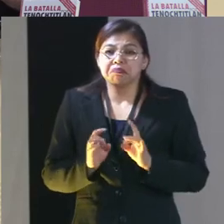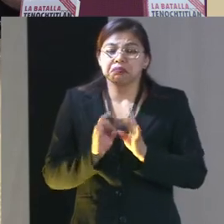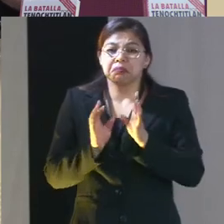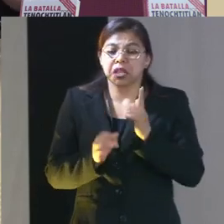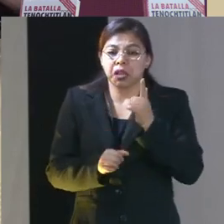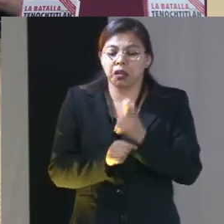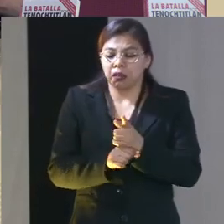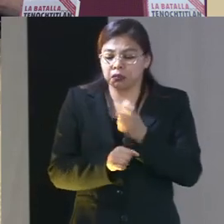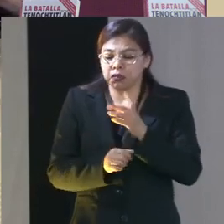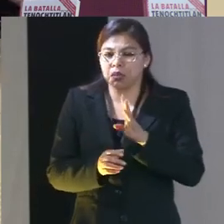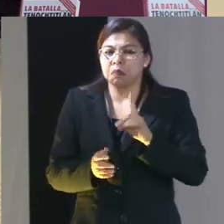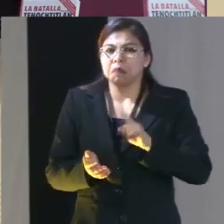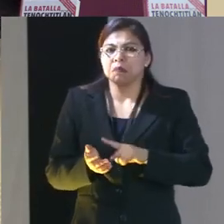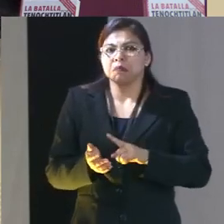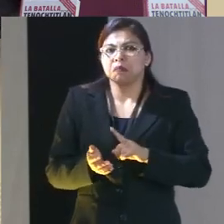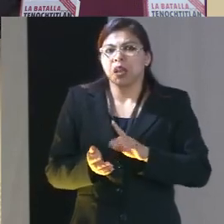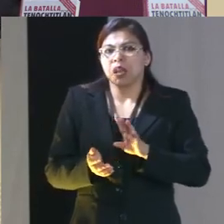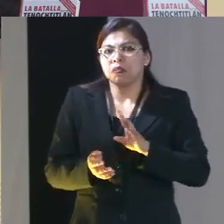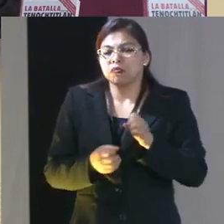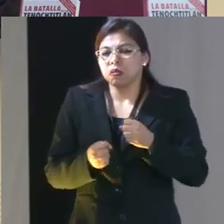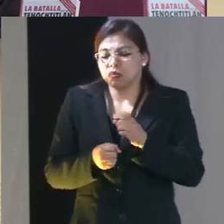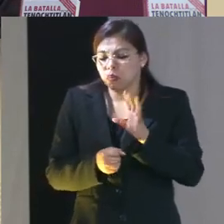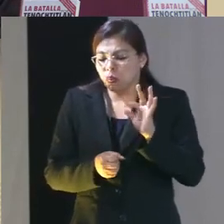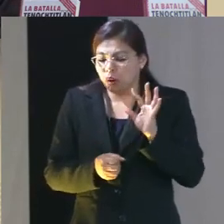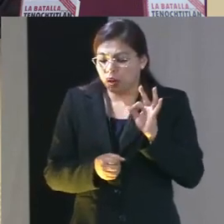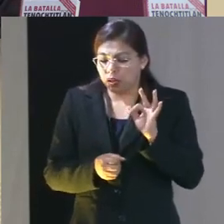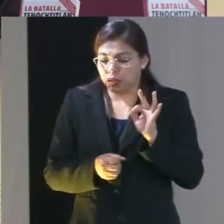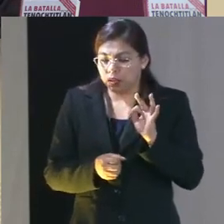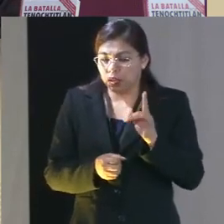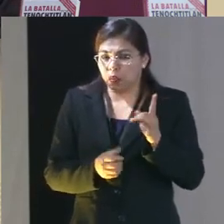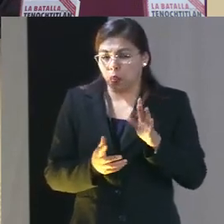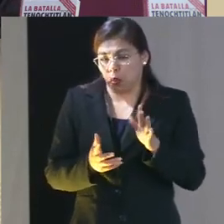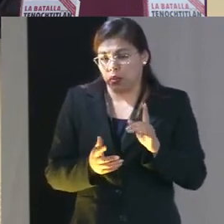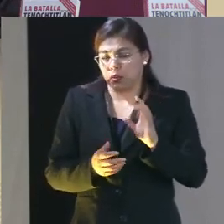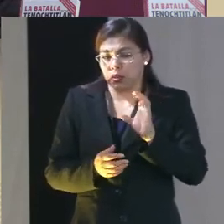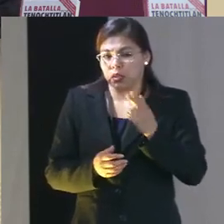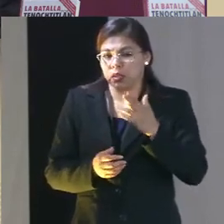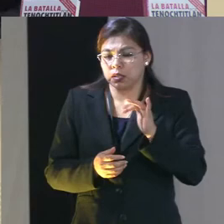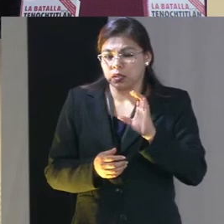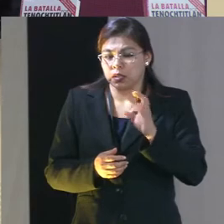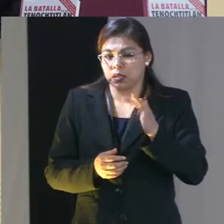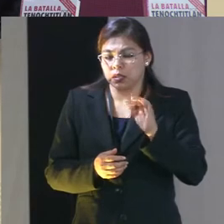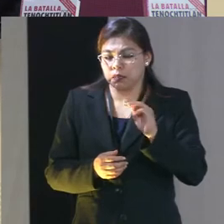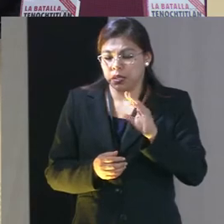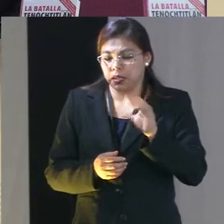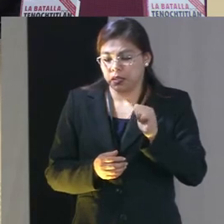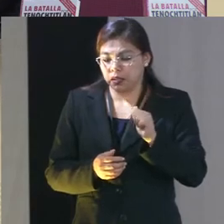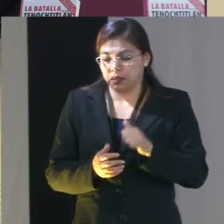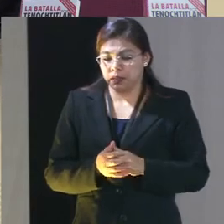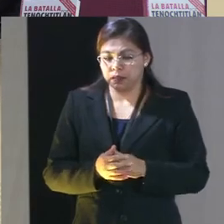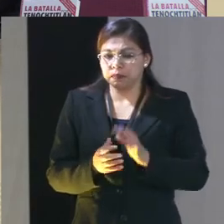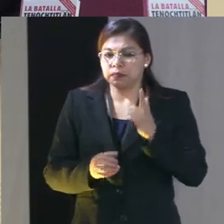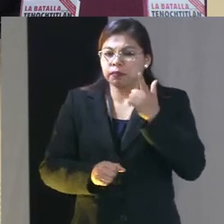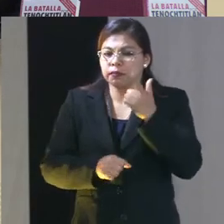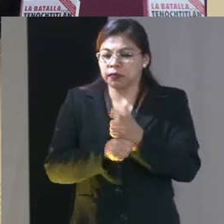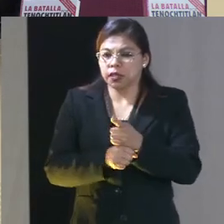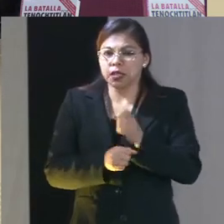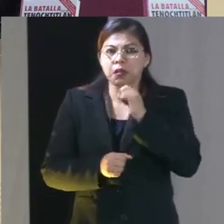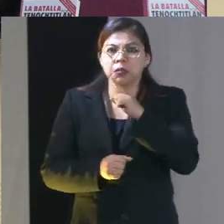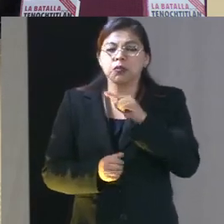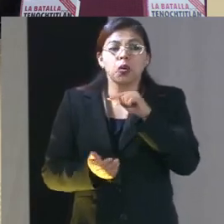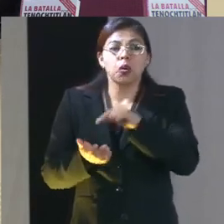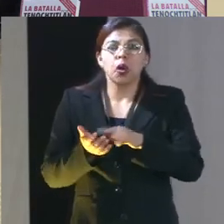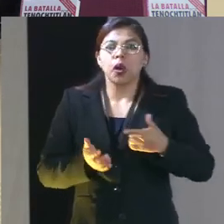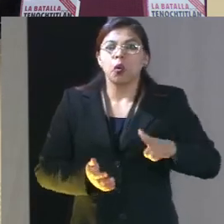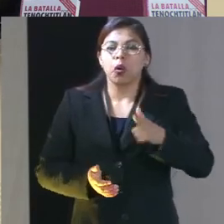corona después de 1540, cuando en territorio chichimeca, de ahí que empieza la guerra chichimeca, se descubren las minas de